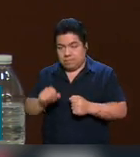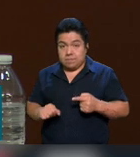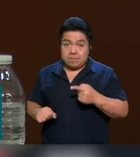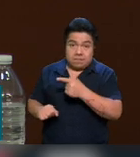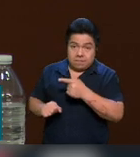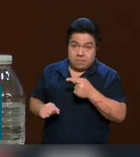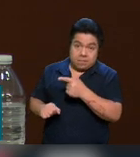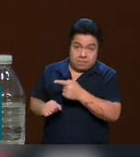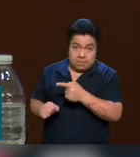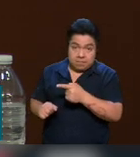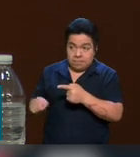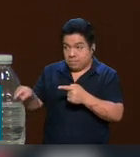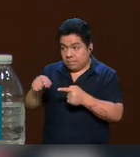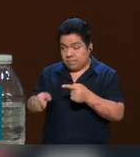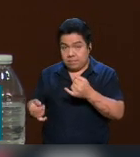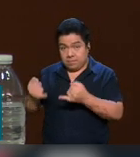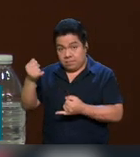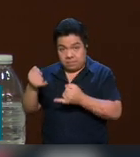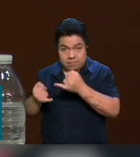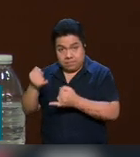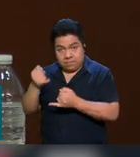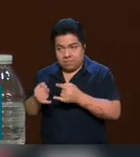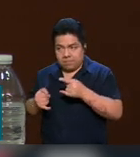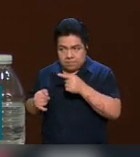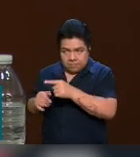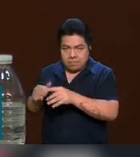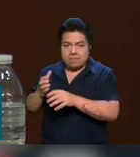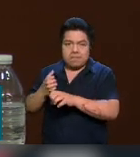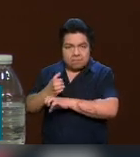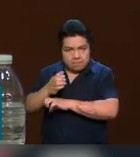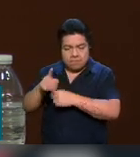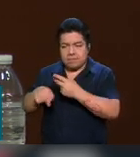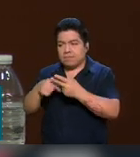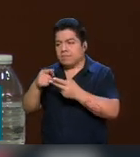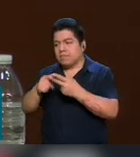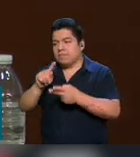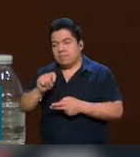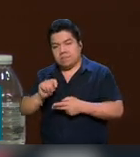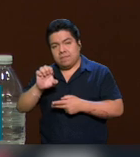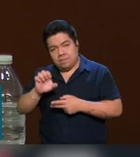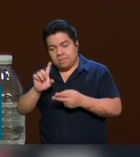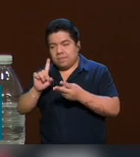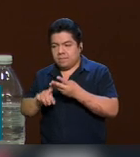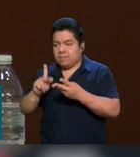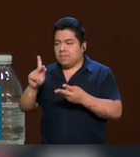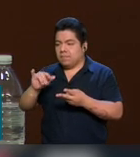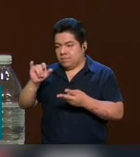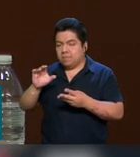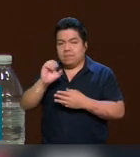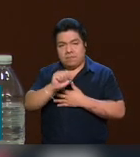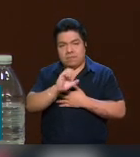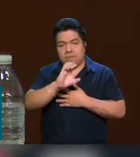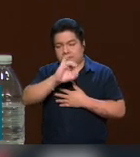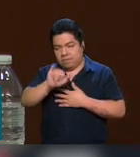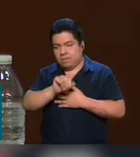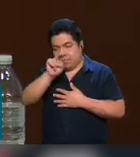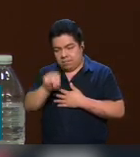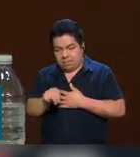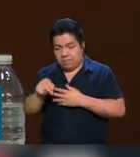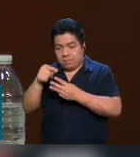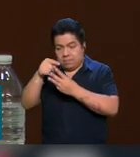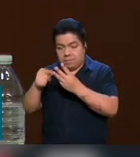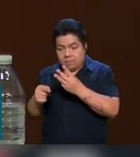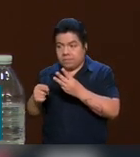solicitado que los jueces de distrito, Tribunal Electoral o Suprema Corte de Justicia de la Nación, se